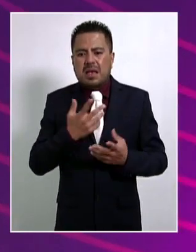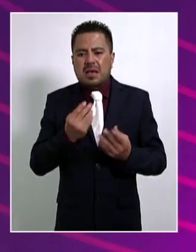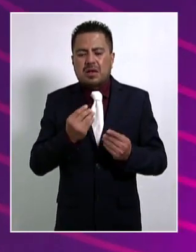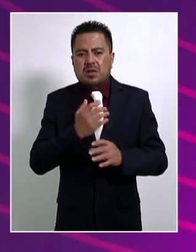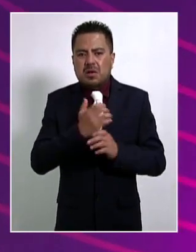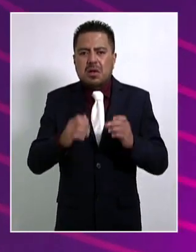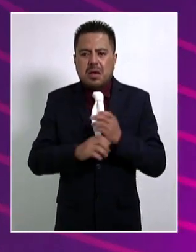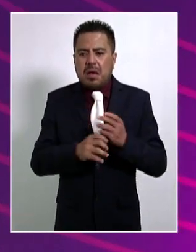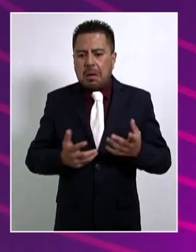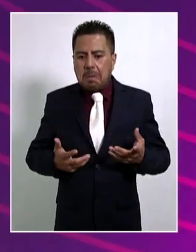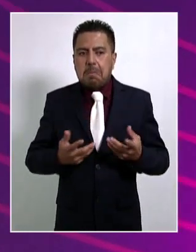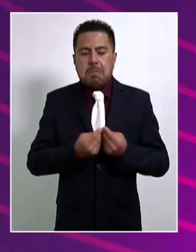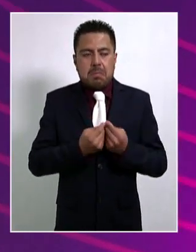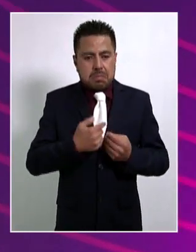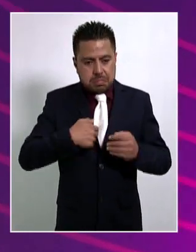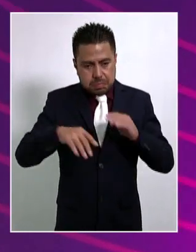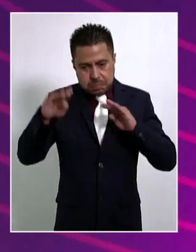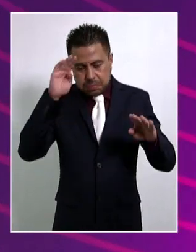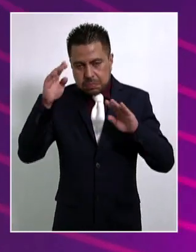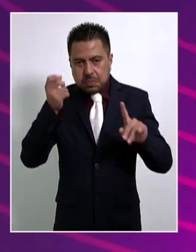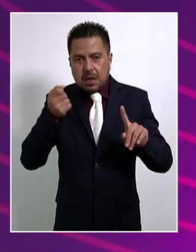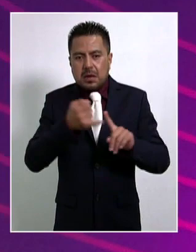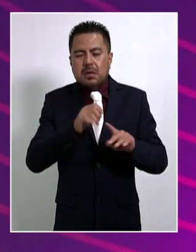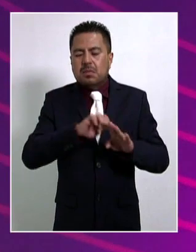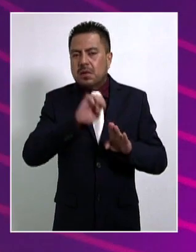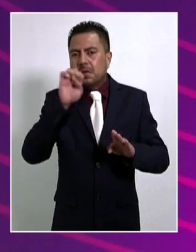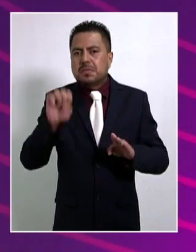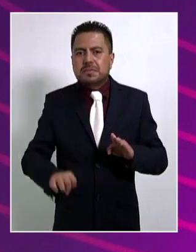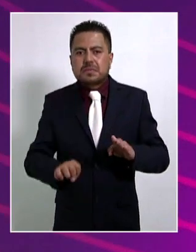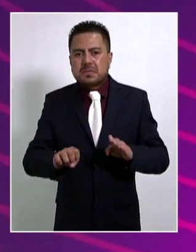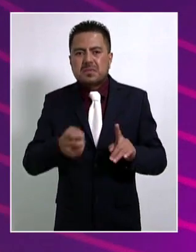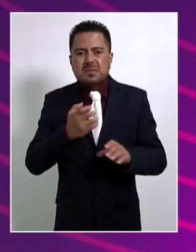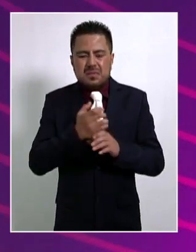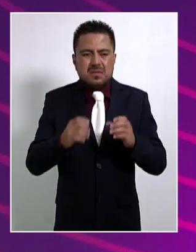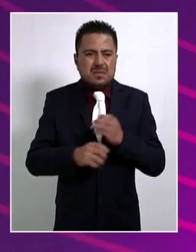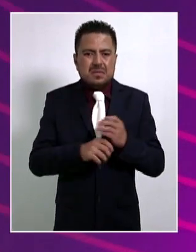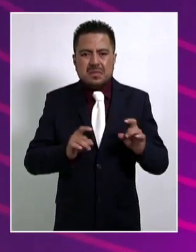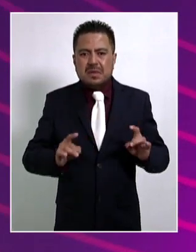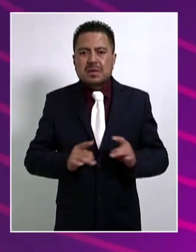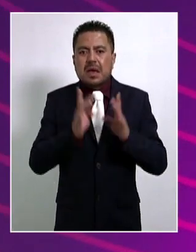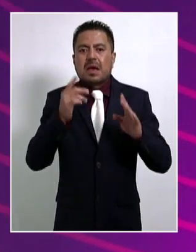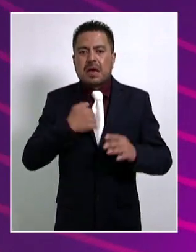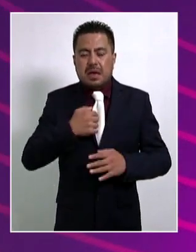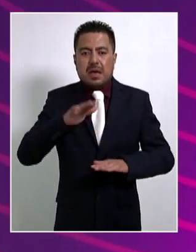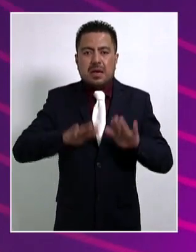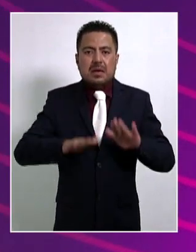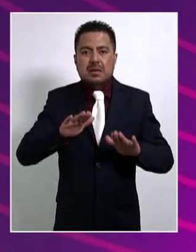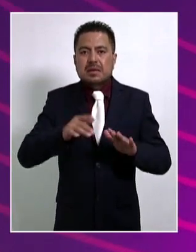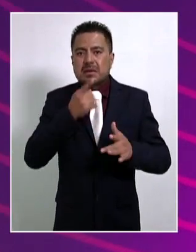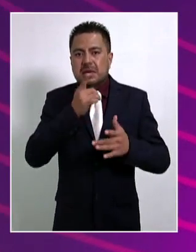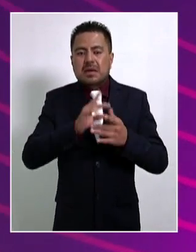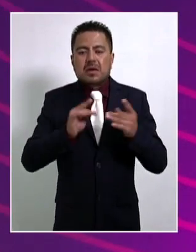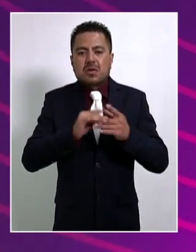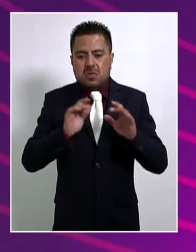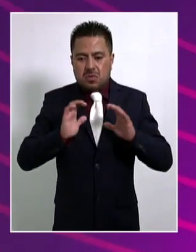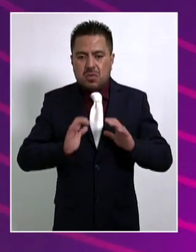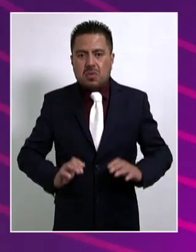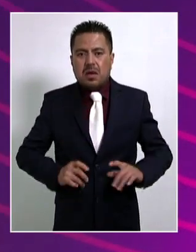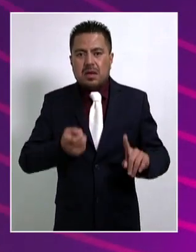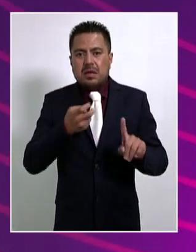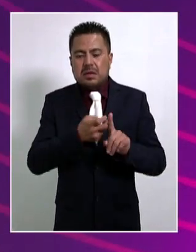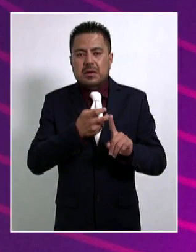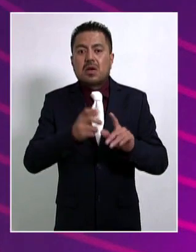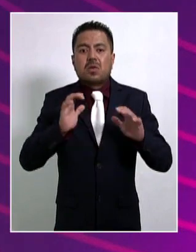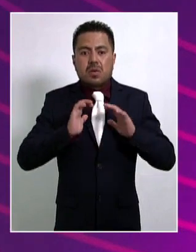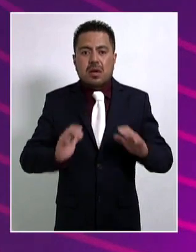cosas más en común de lo que pensábamos. Por ejemplo, y una de esas cosas que yo de repente menciono es el cuerpo.